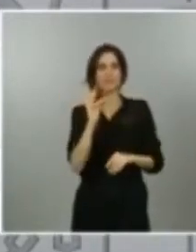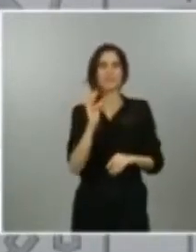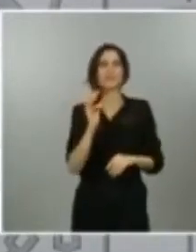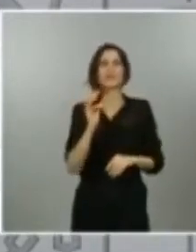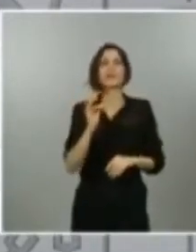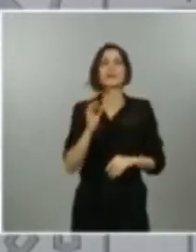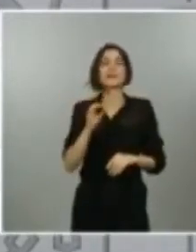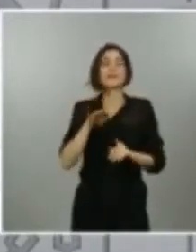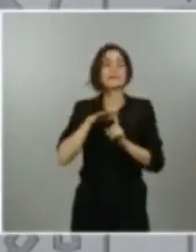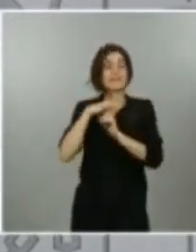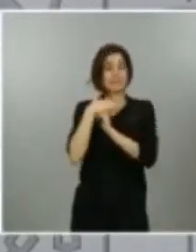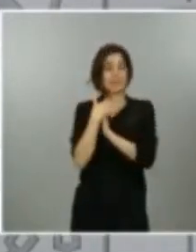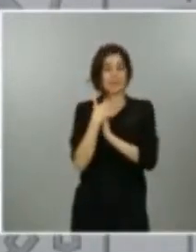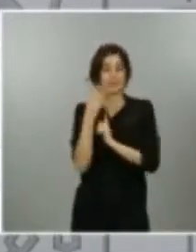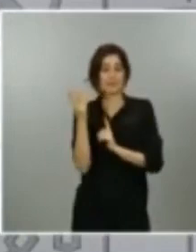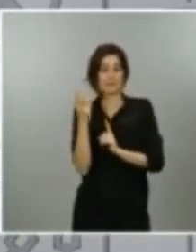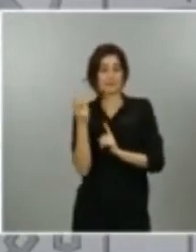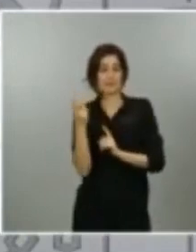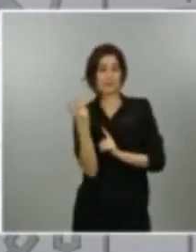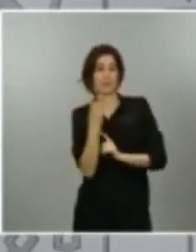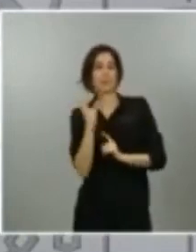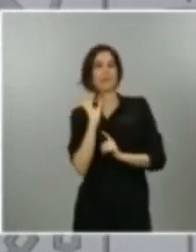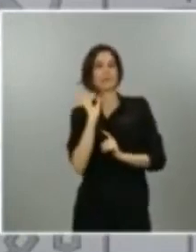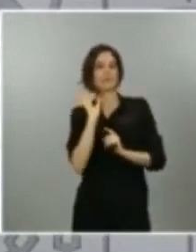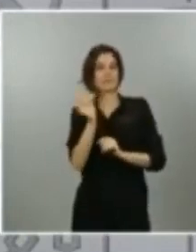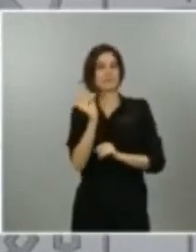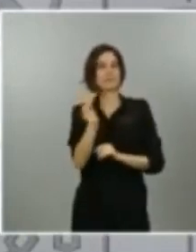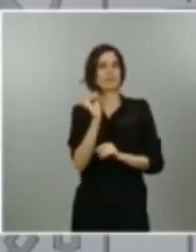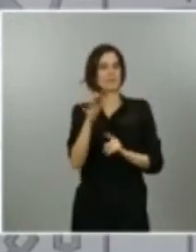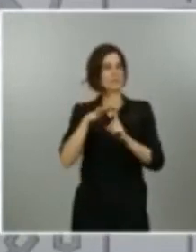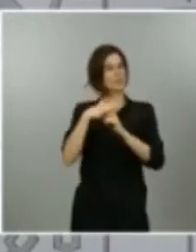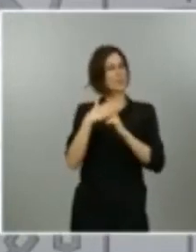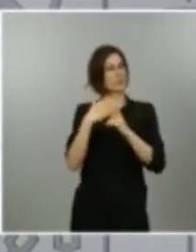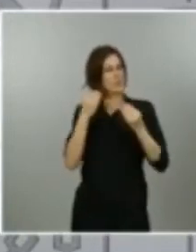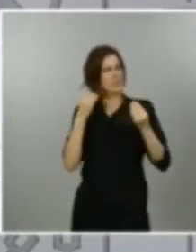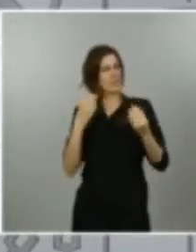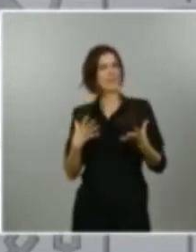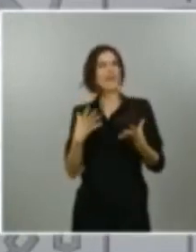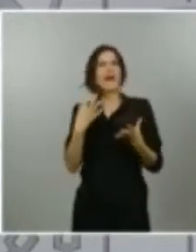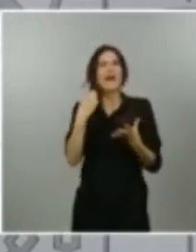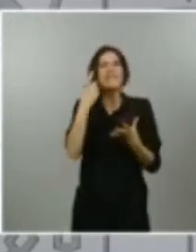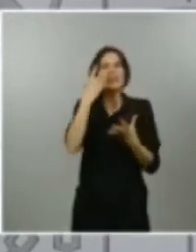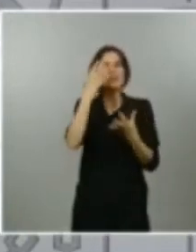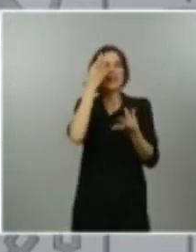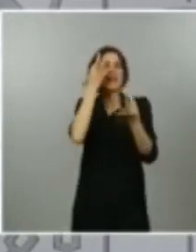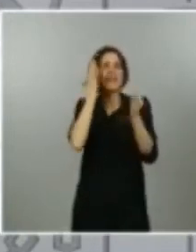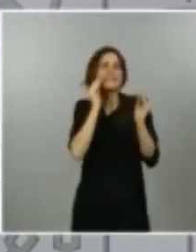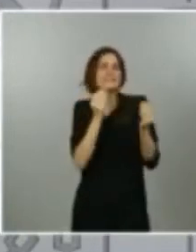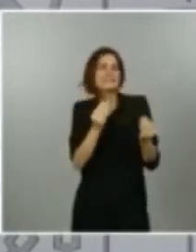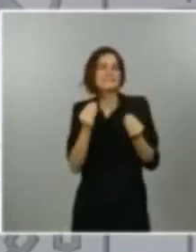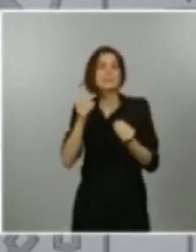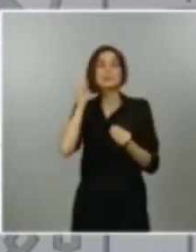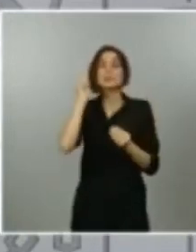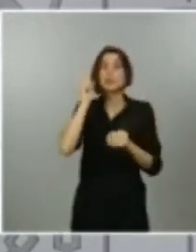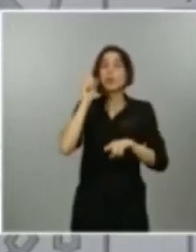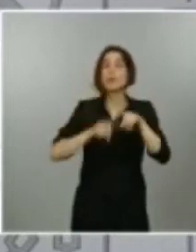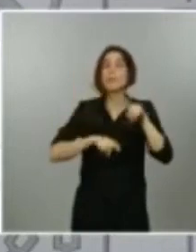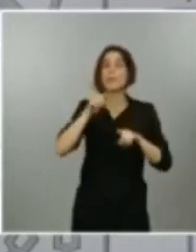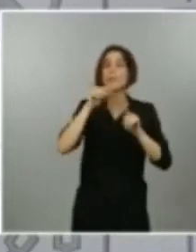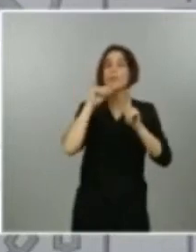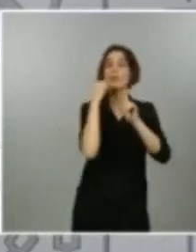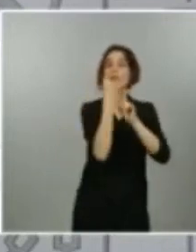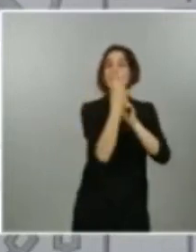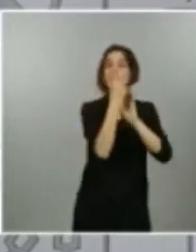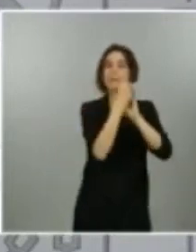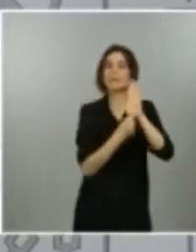perdón es verdad que hay algunos detalles que hay que pulir todavía pero no son solamente los criterios sanitarios hay criterios de movilidad hay criterios